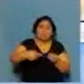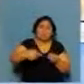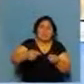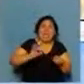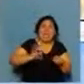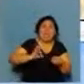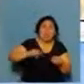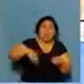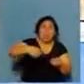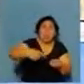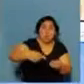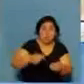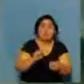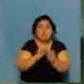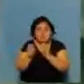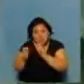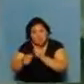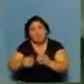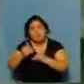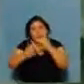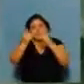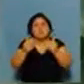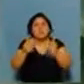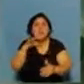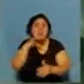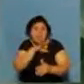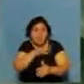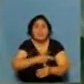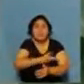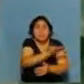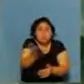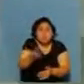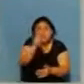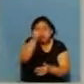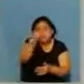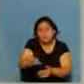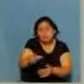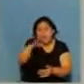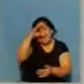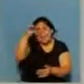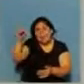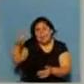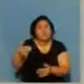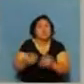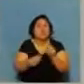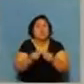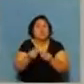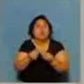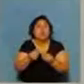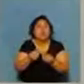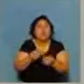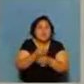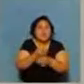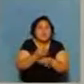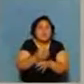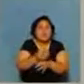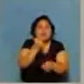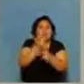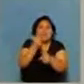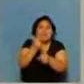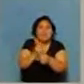tener indicadores que den cuenta del impacto del EDESMA en lo social, en lo humano, en la capacitación, no solamente de sus empleados, sino especialmente de la comunidad, de los